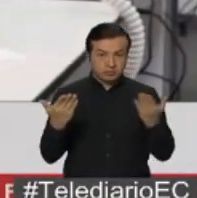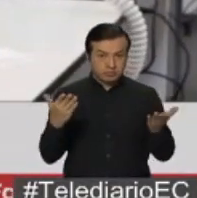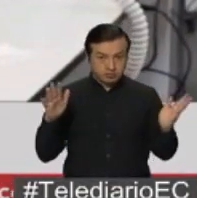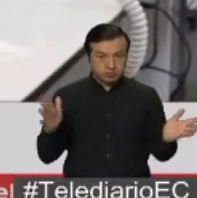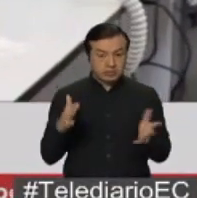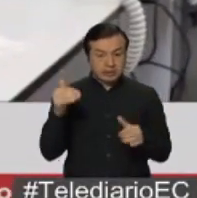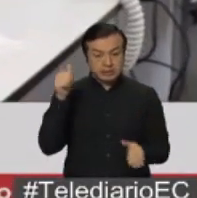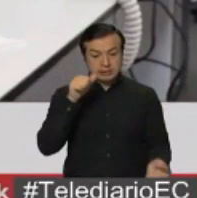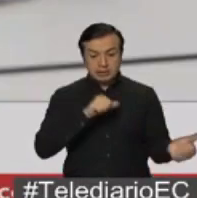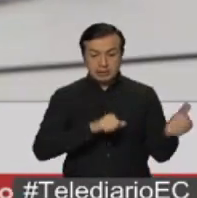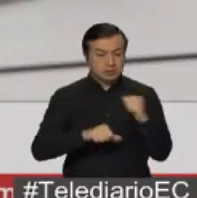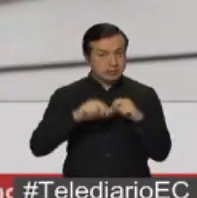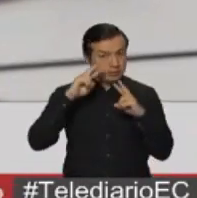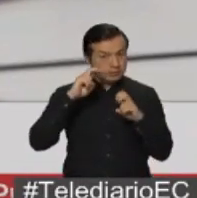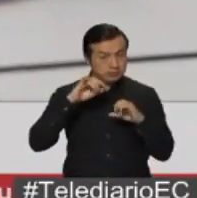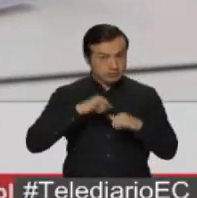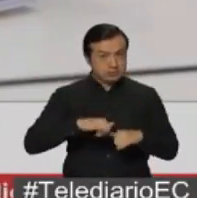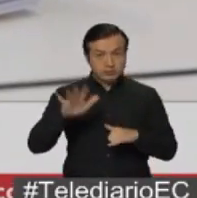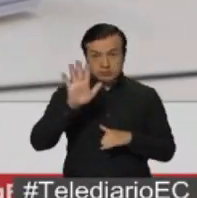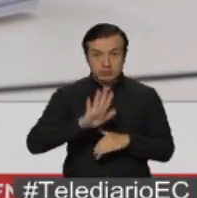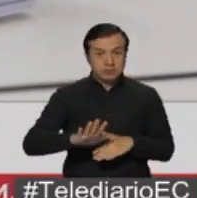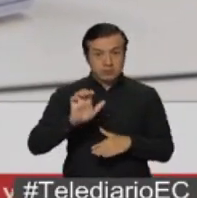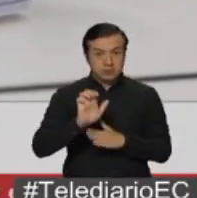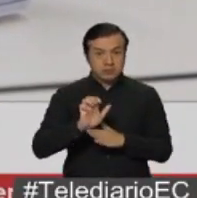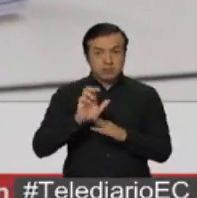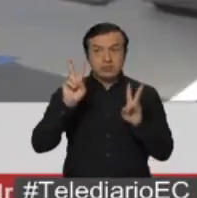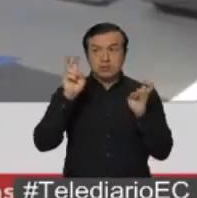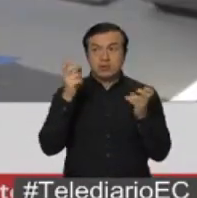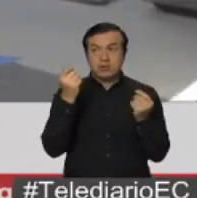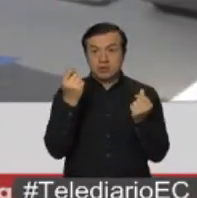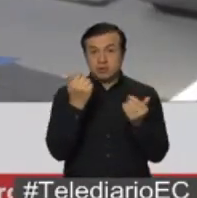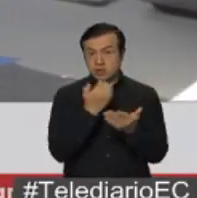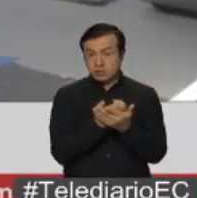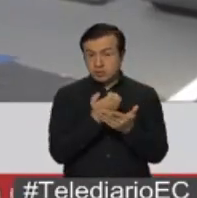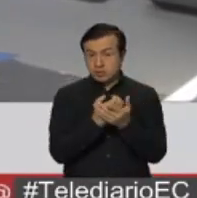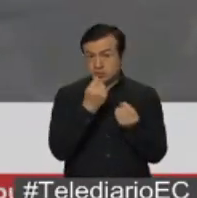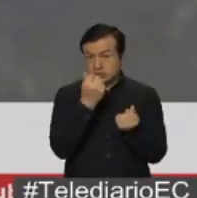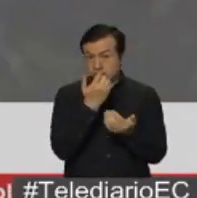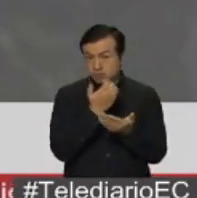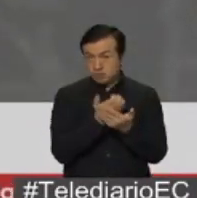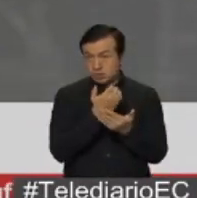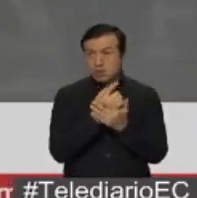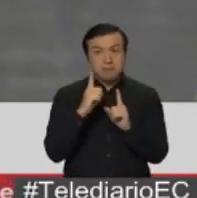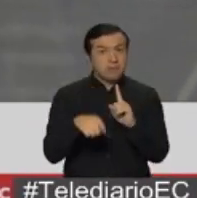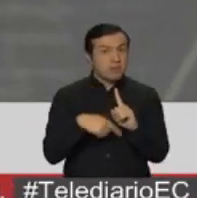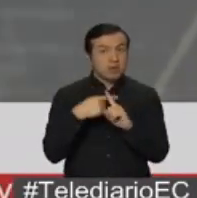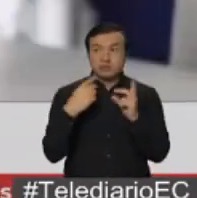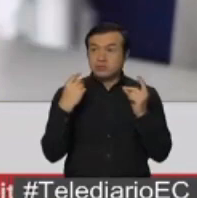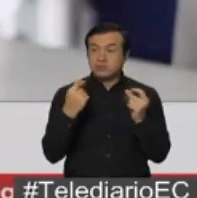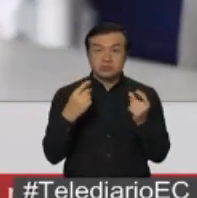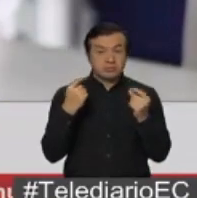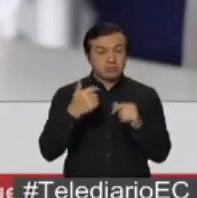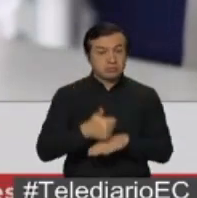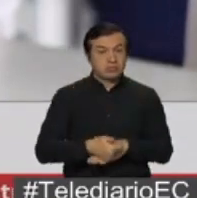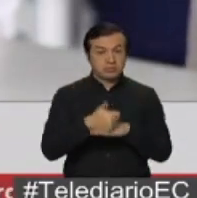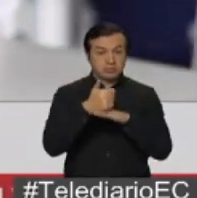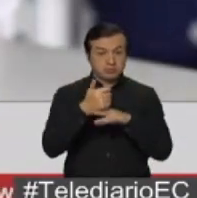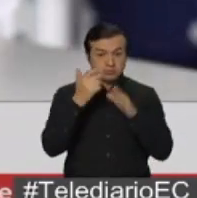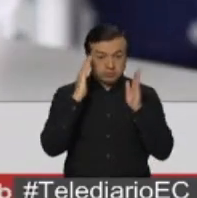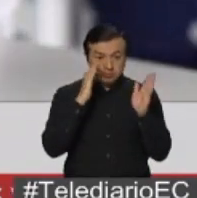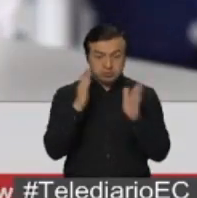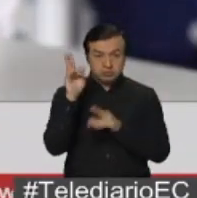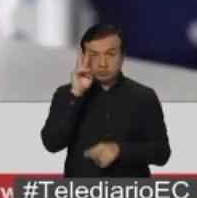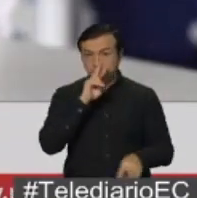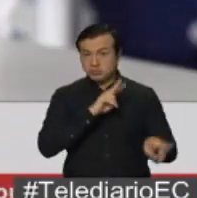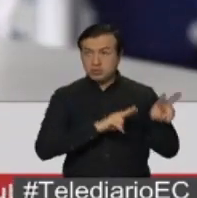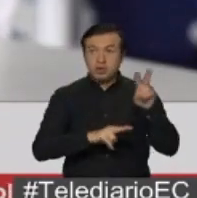sector científico y de investigación en el país no sólo con recursos económicos sino también con mayor agilidad por parte de las autoridades al momento de